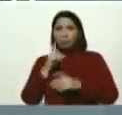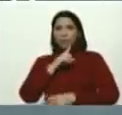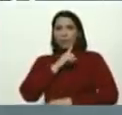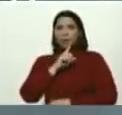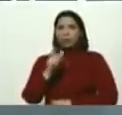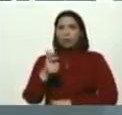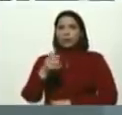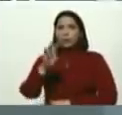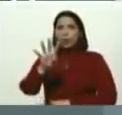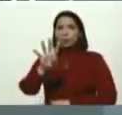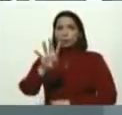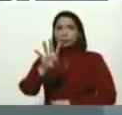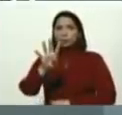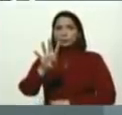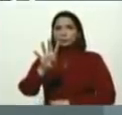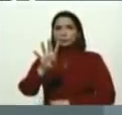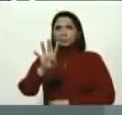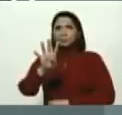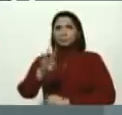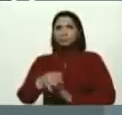G4.